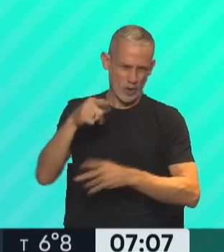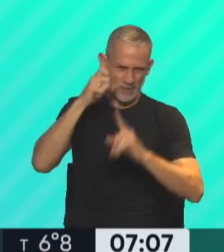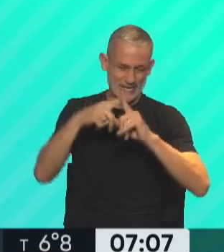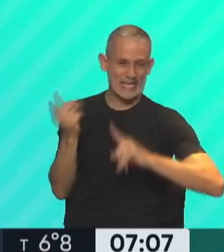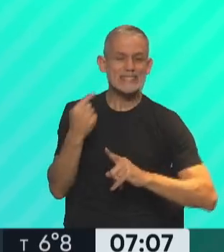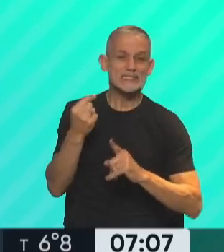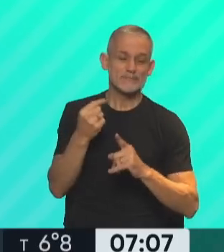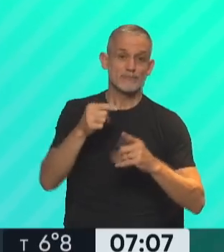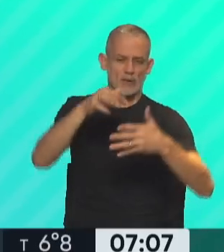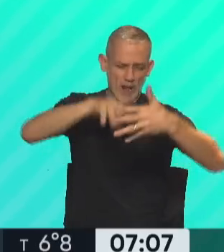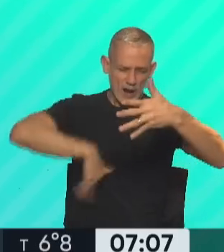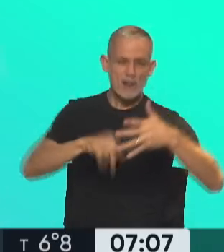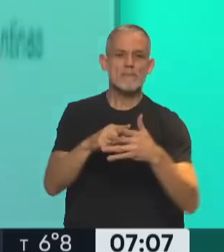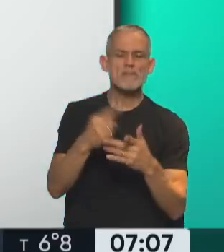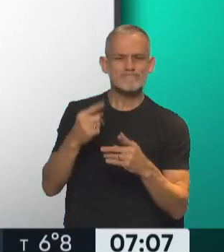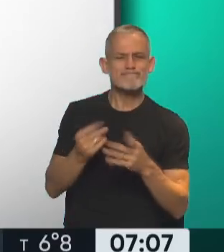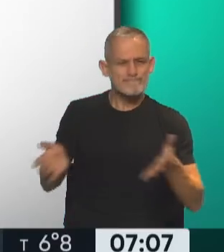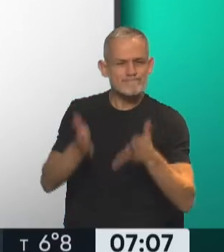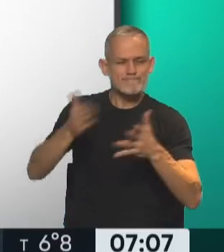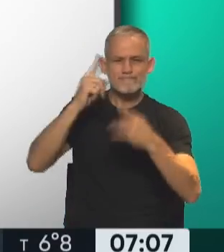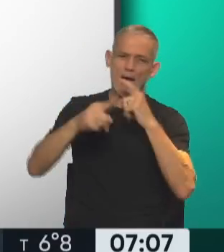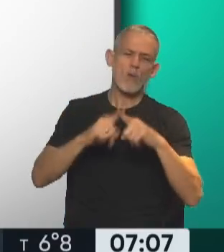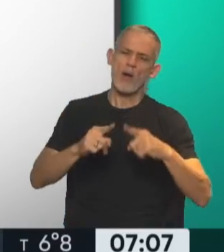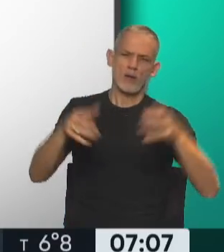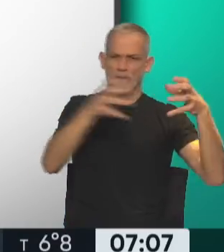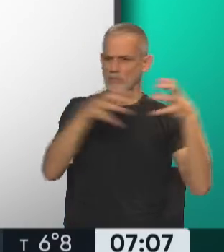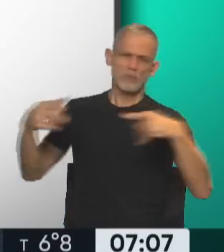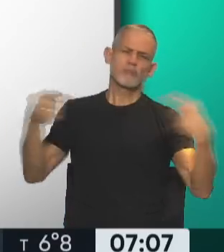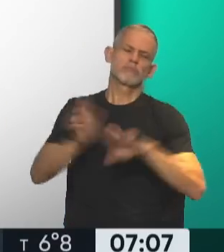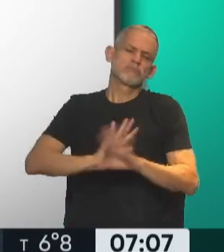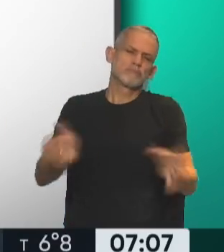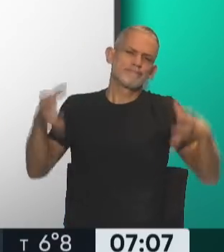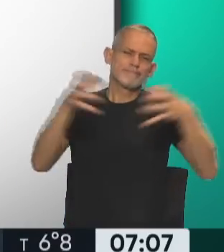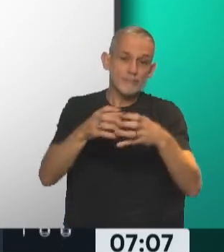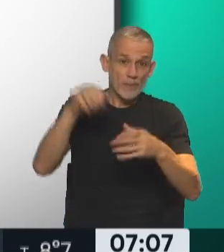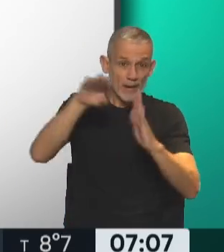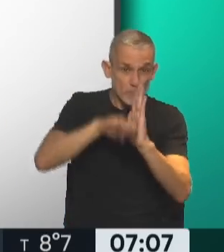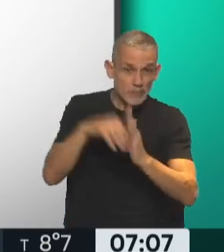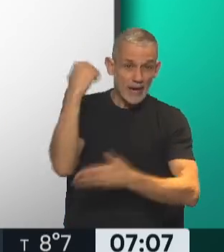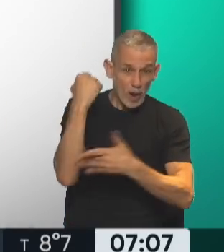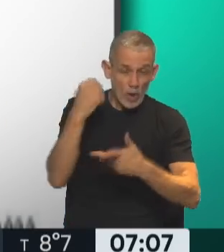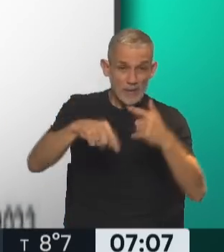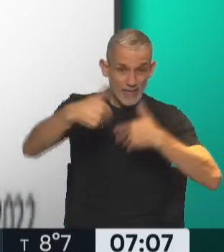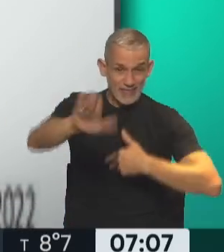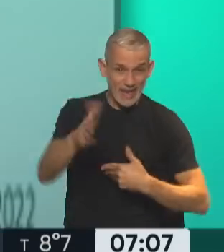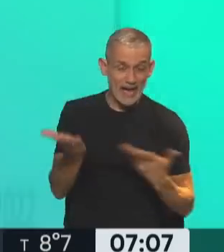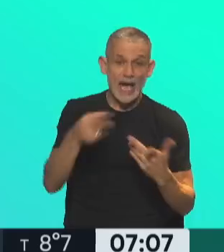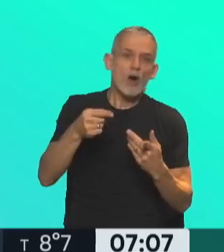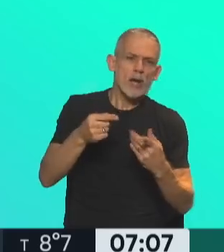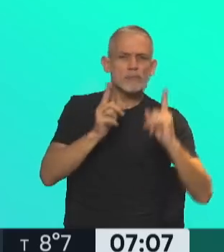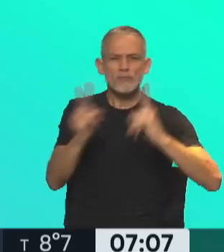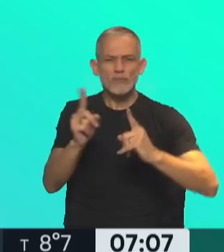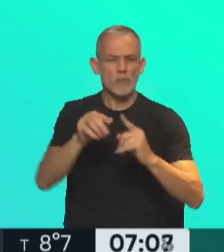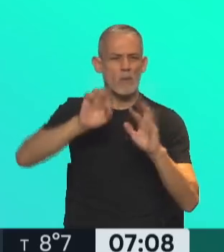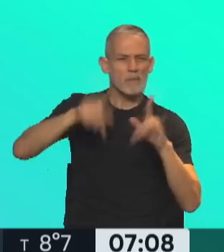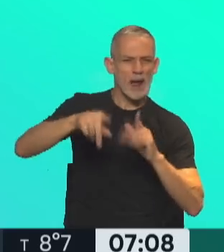carta que bregaba por un acuerdo en la coalición gobernante para que toda medida económica que se tomara de aquí en más o que se mantuviera como